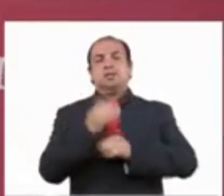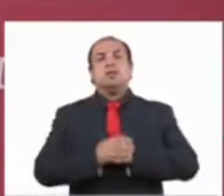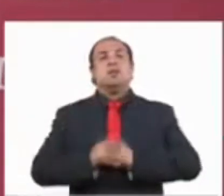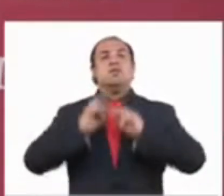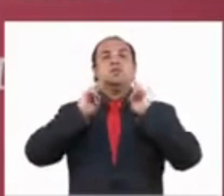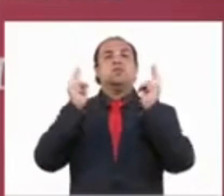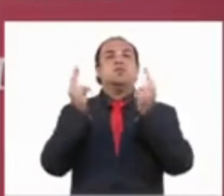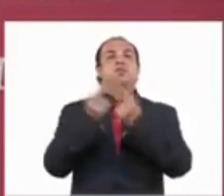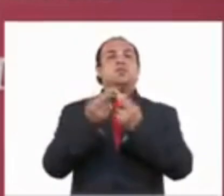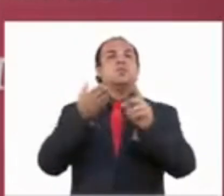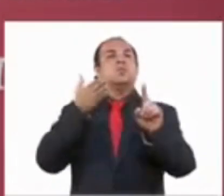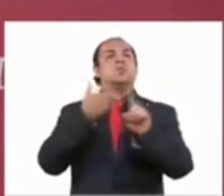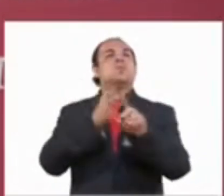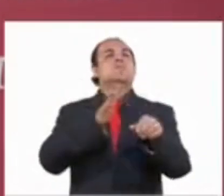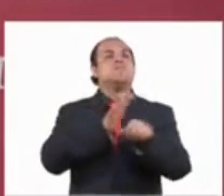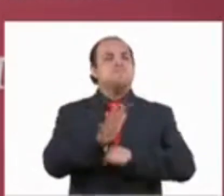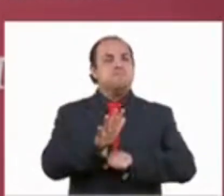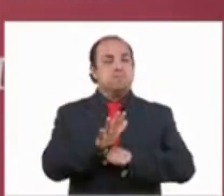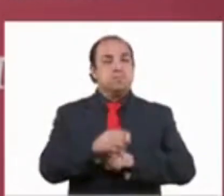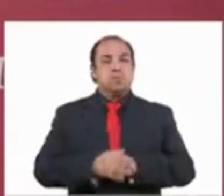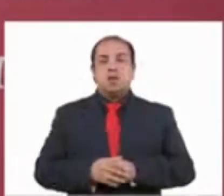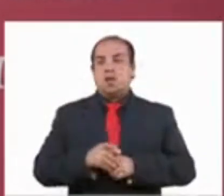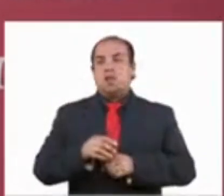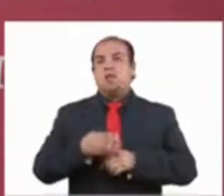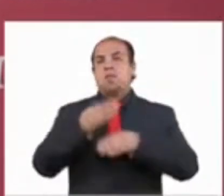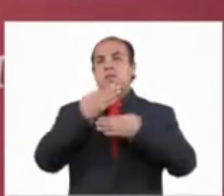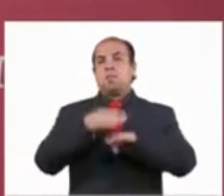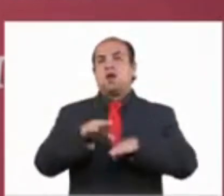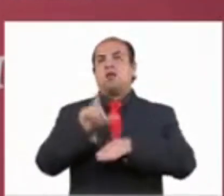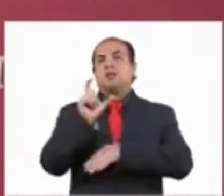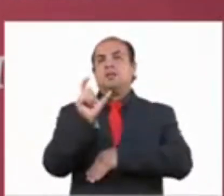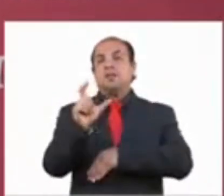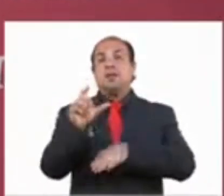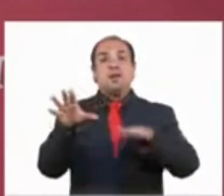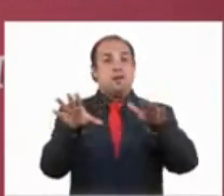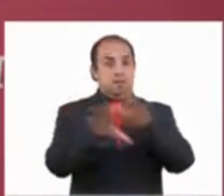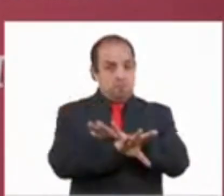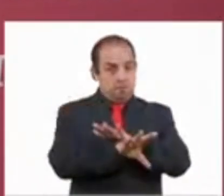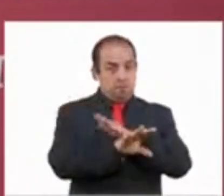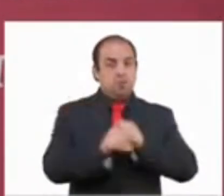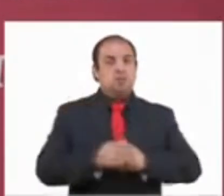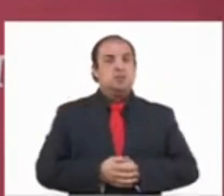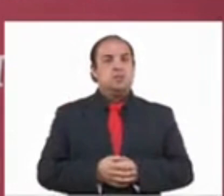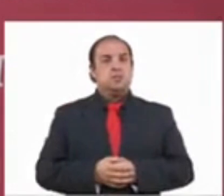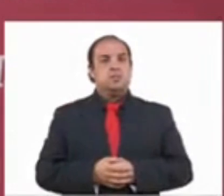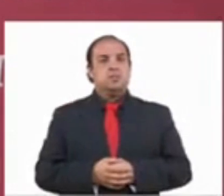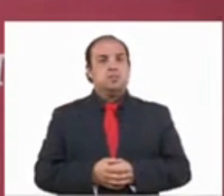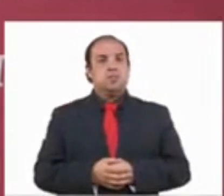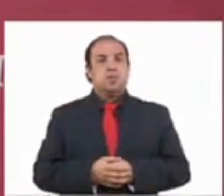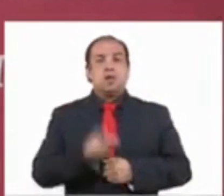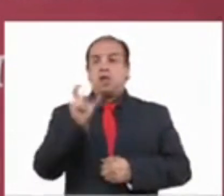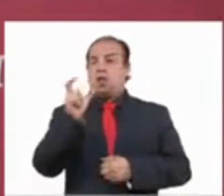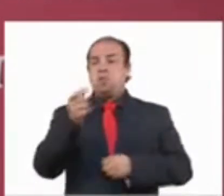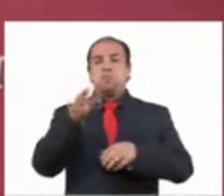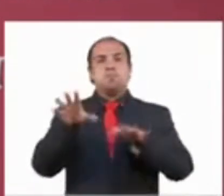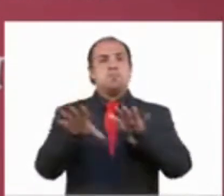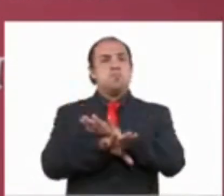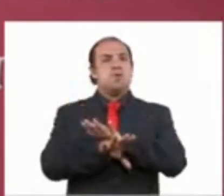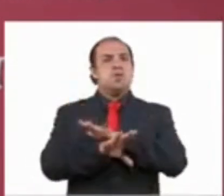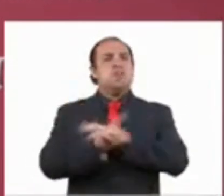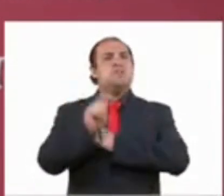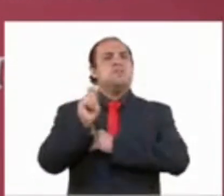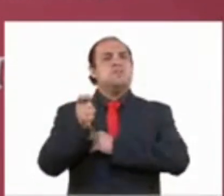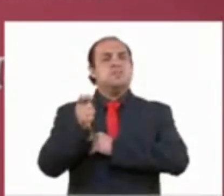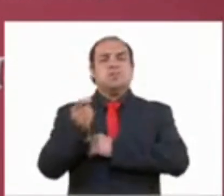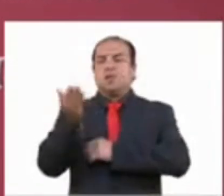el objetivo de hacer un cambio de tarjeta. El cambio de tarjeta obedece a que el señor presidente de la